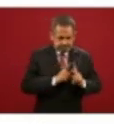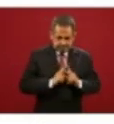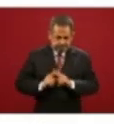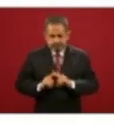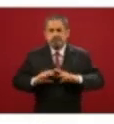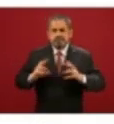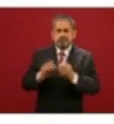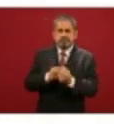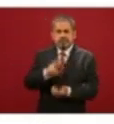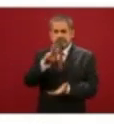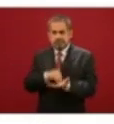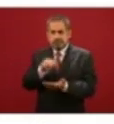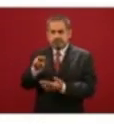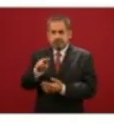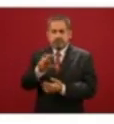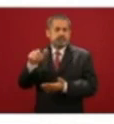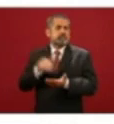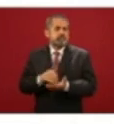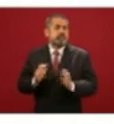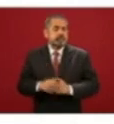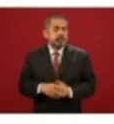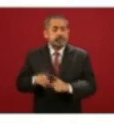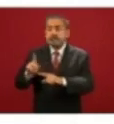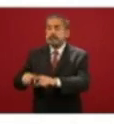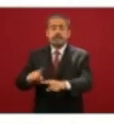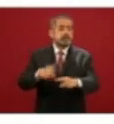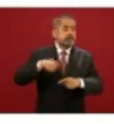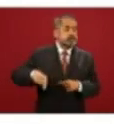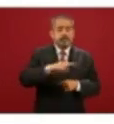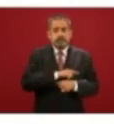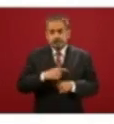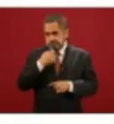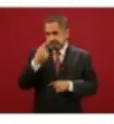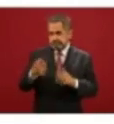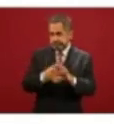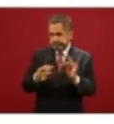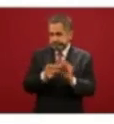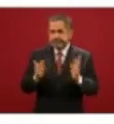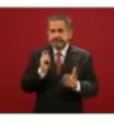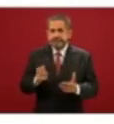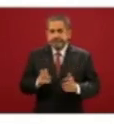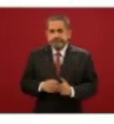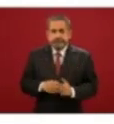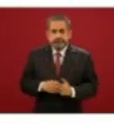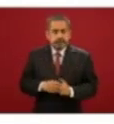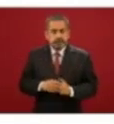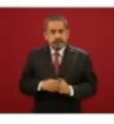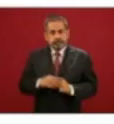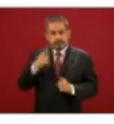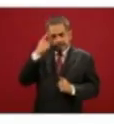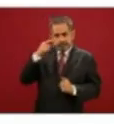involucrados en la coordinación de esto. ¿Quiénes son esos todos? Y lo menciono también porque esto